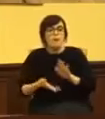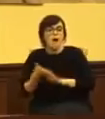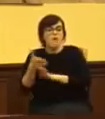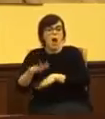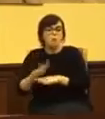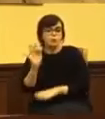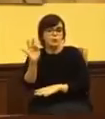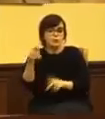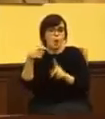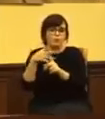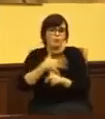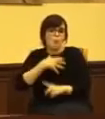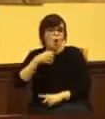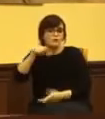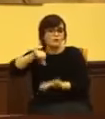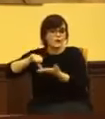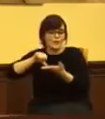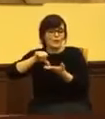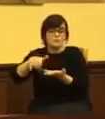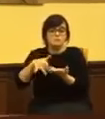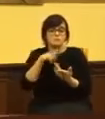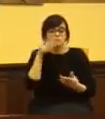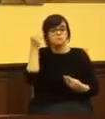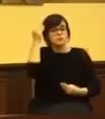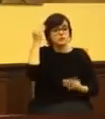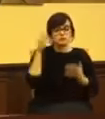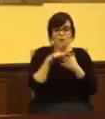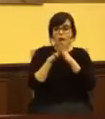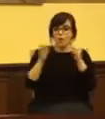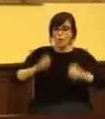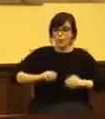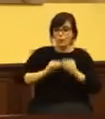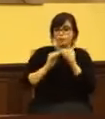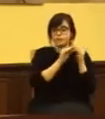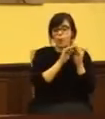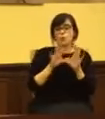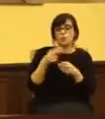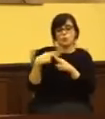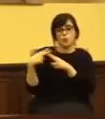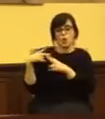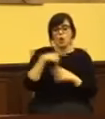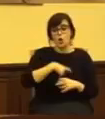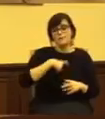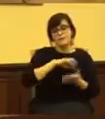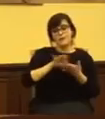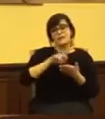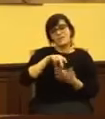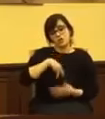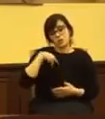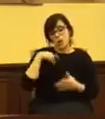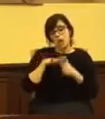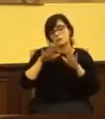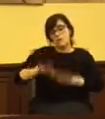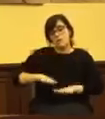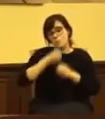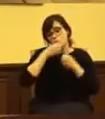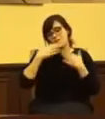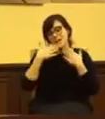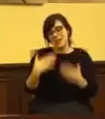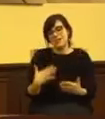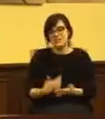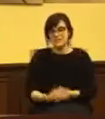satisfactorias para la ciudad. Yo me quiero quedar con esto de este acuerdo suscrito por los cuatro grupos en la Comisión de Servicios Generales. Muchas